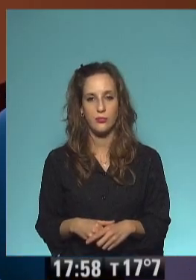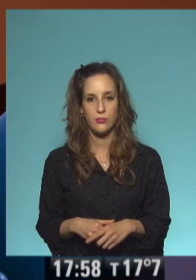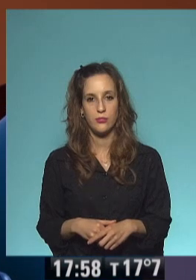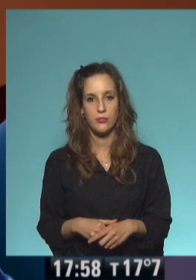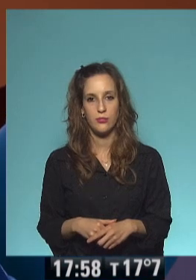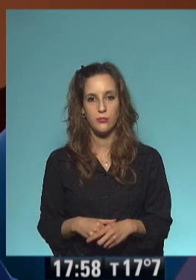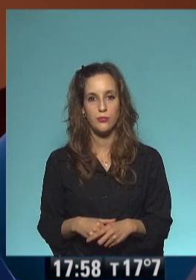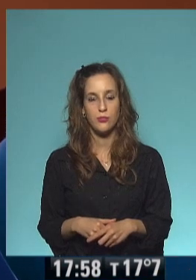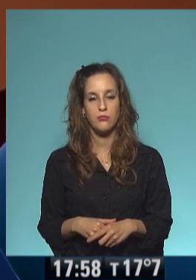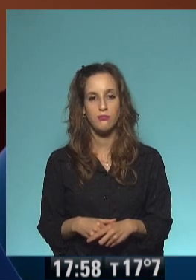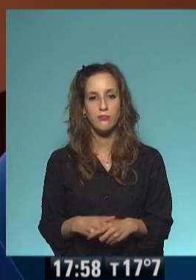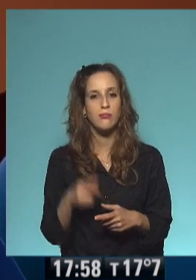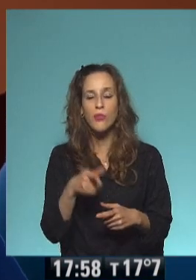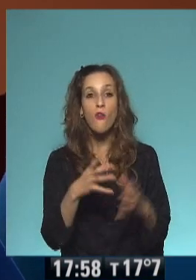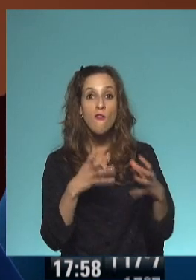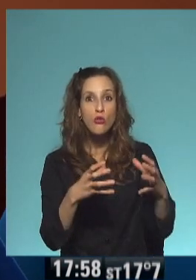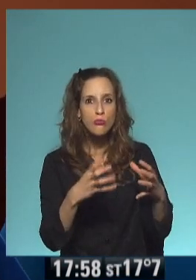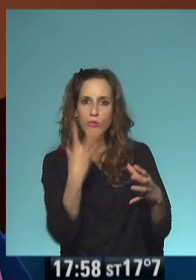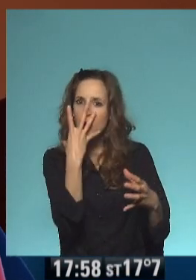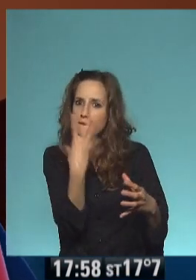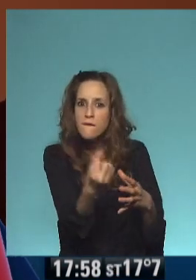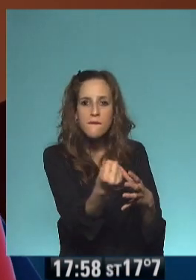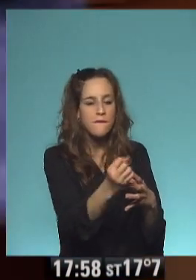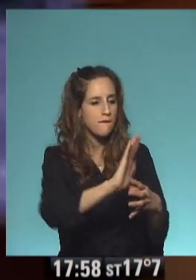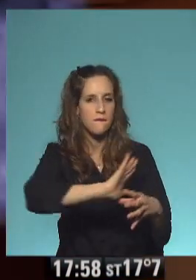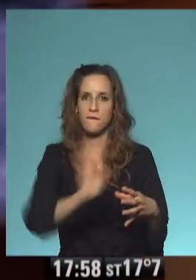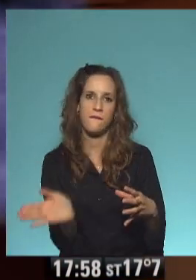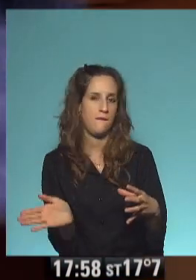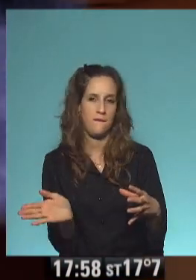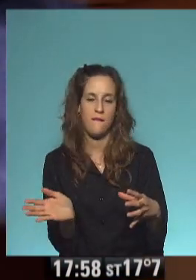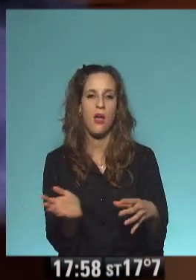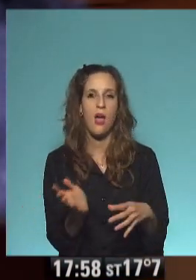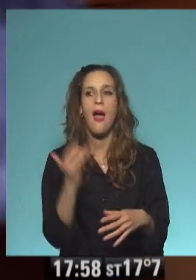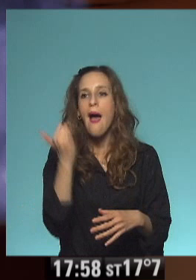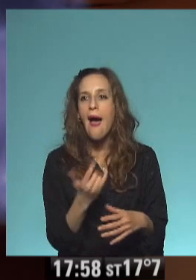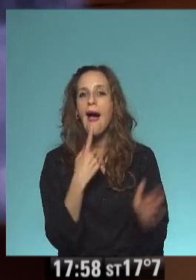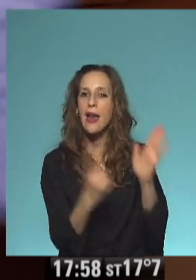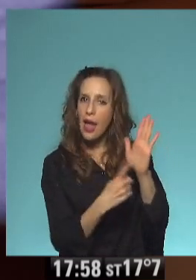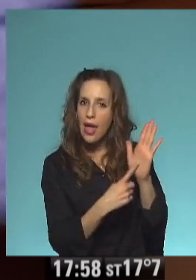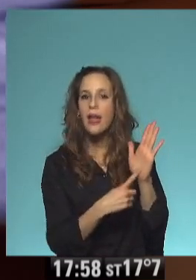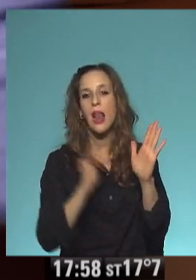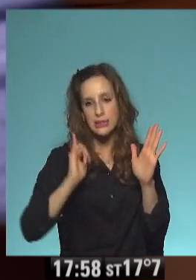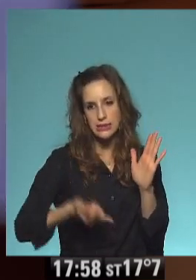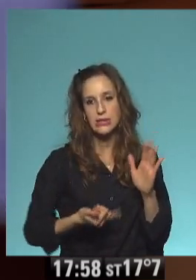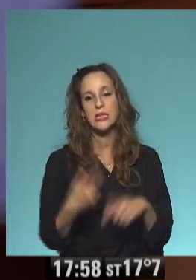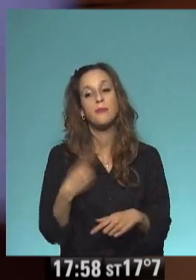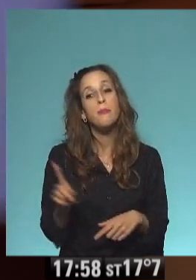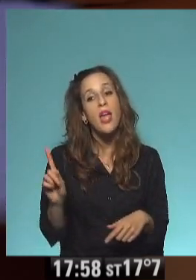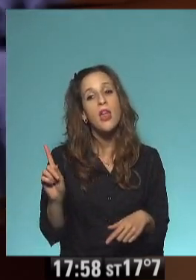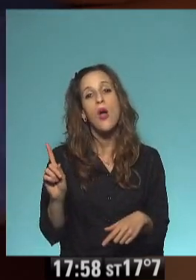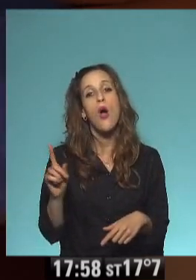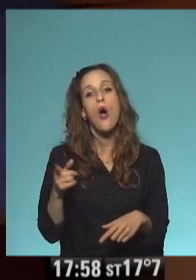No encontré nada igual en todo el universo. Por supuesto, tiene reglas y fórmulas. ¡Wow! Pero eso solo